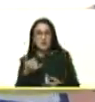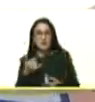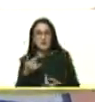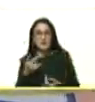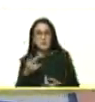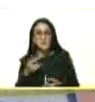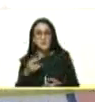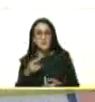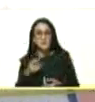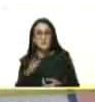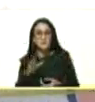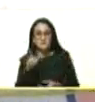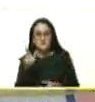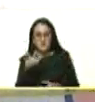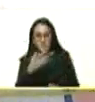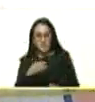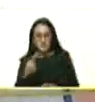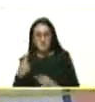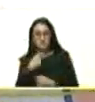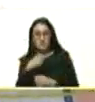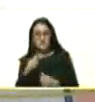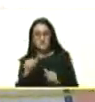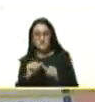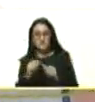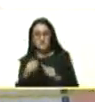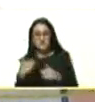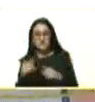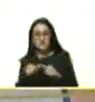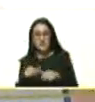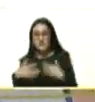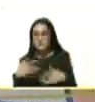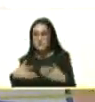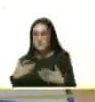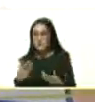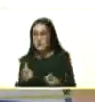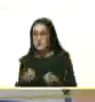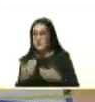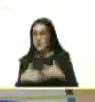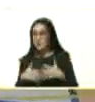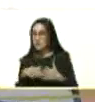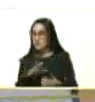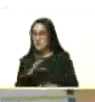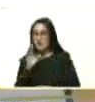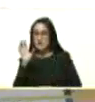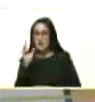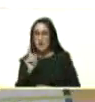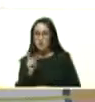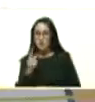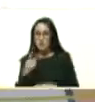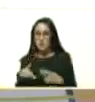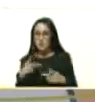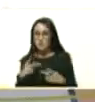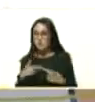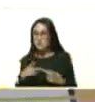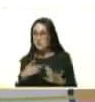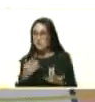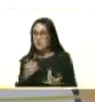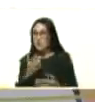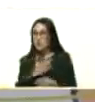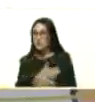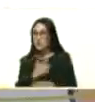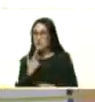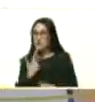a través de su persona, de seguir dinamizando el aparato productivo de nuestro estado. Aquí no solamente producimos, como yo le mencionaba a